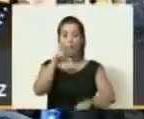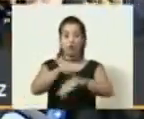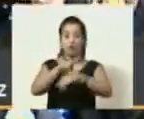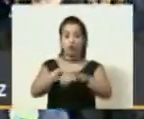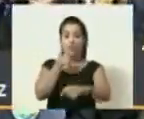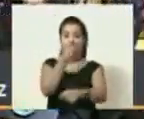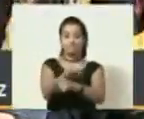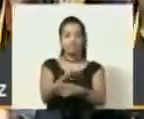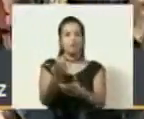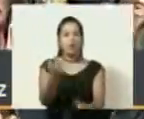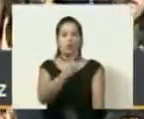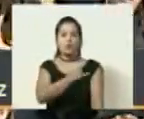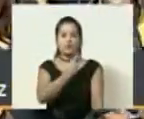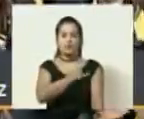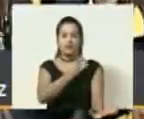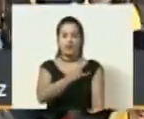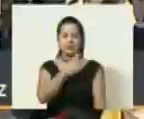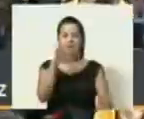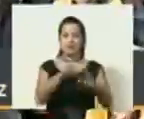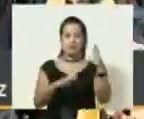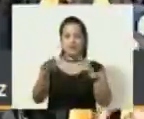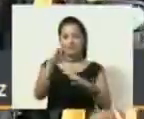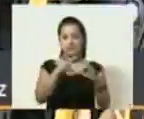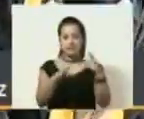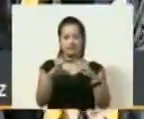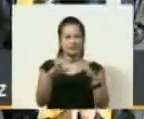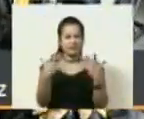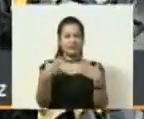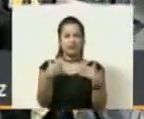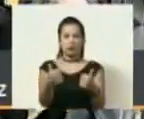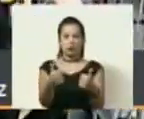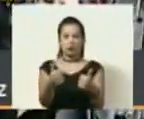de la Universidad de las Ciencias de la Salud.